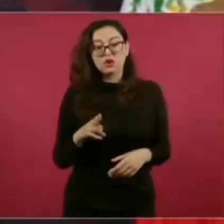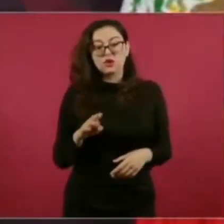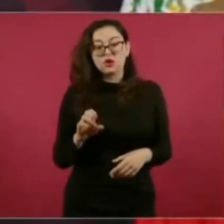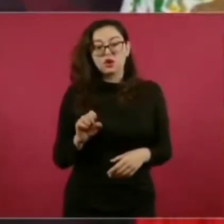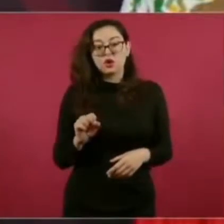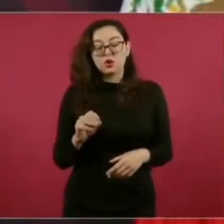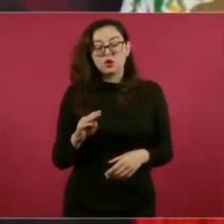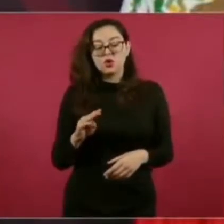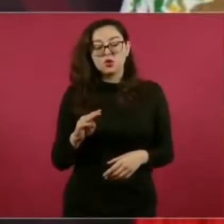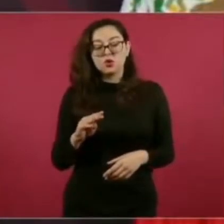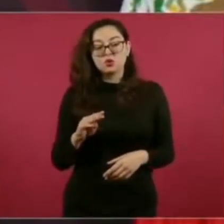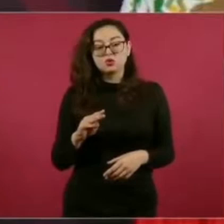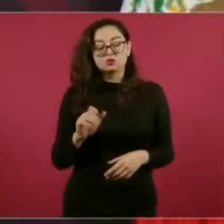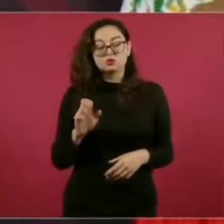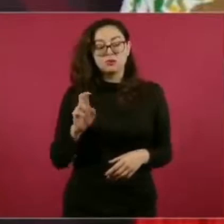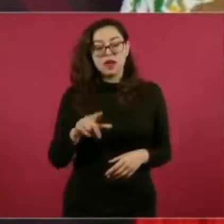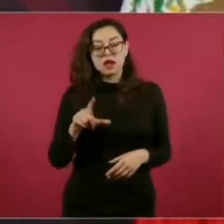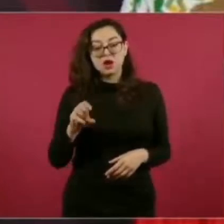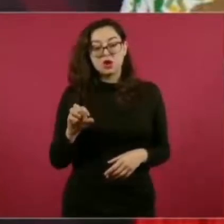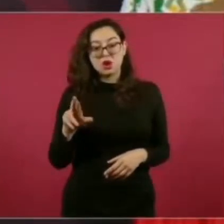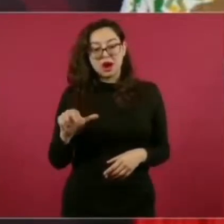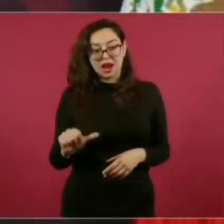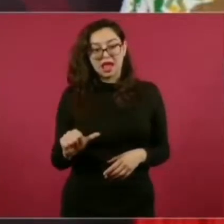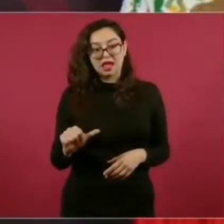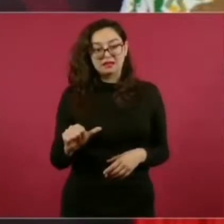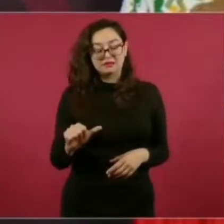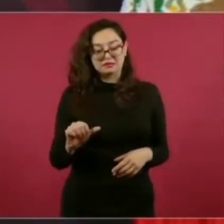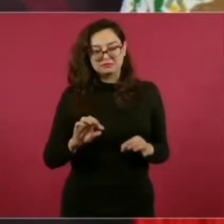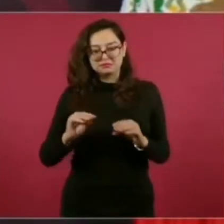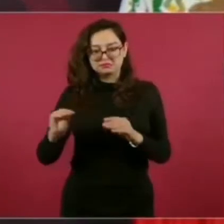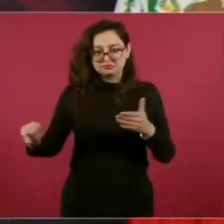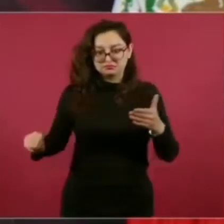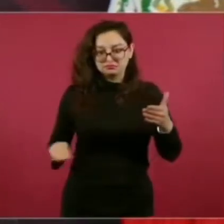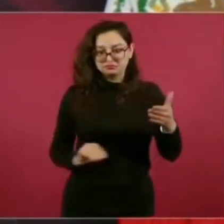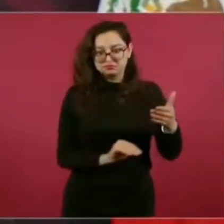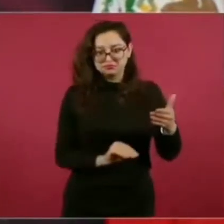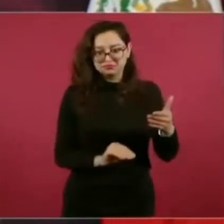de los 10 más ricos de México. No,